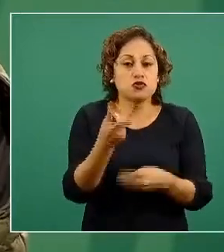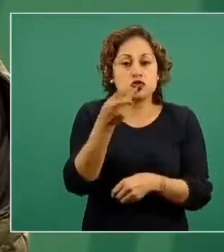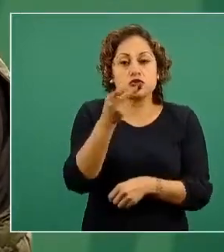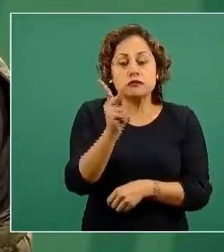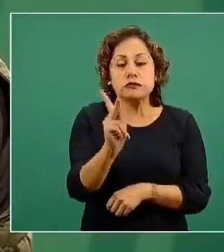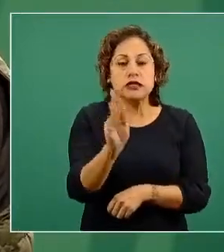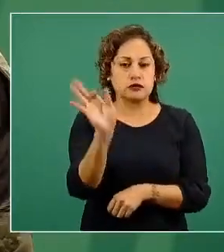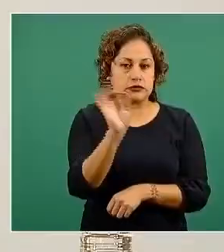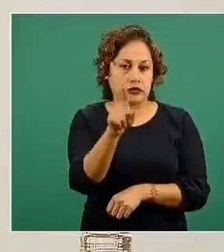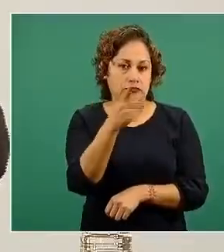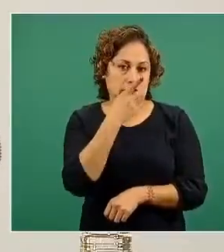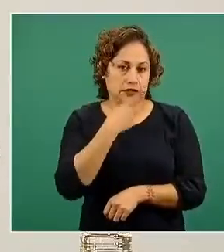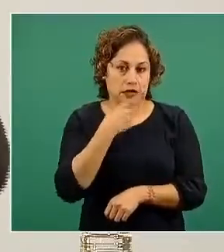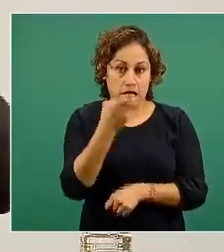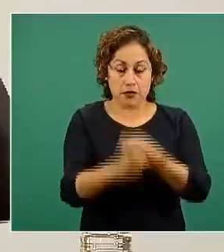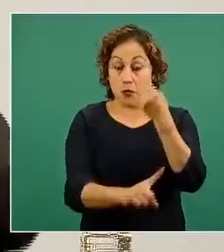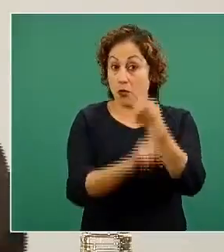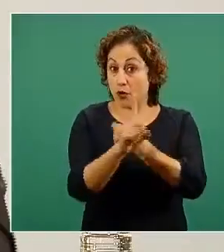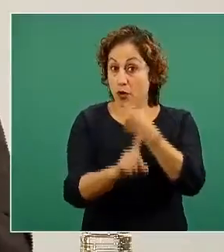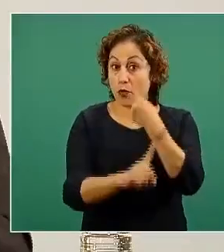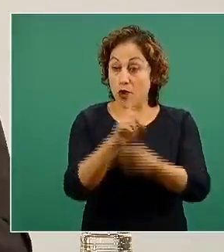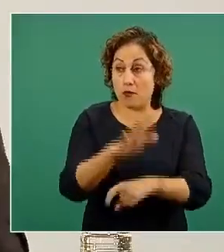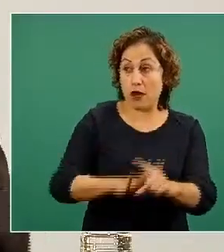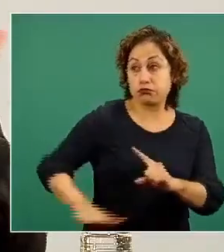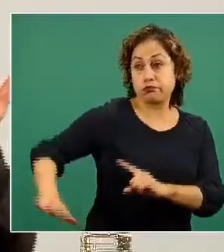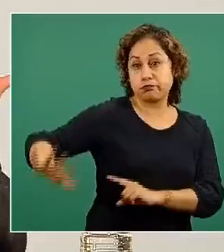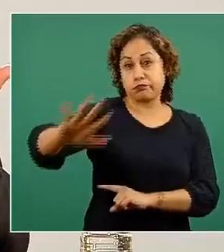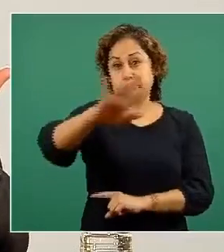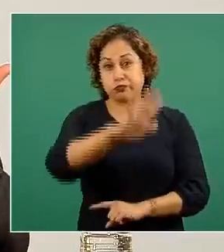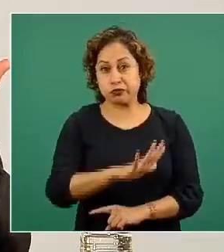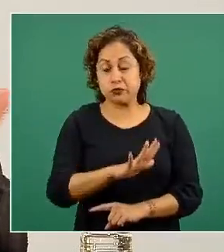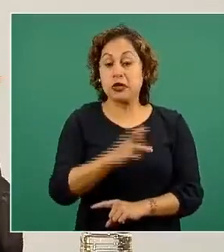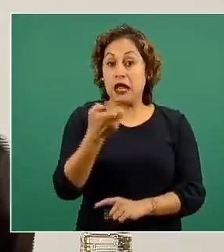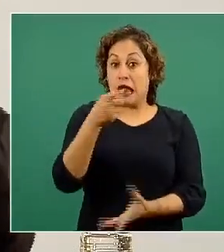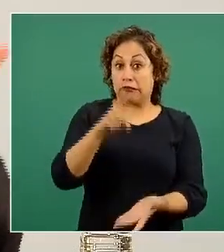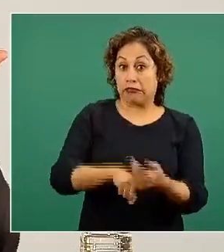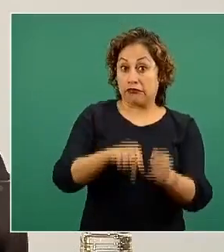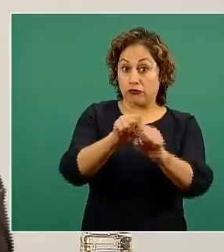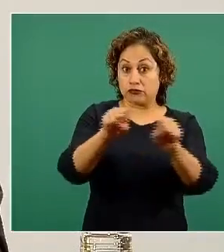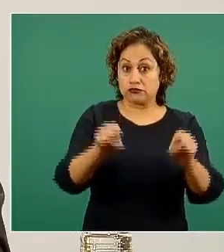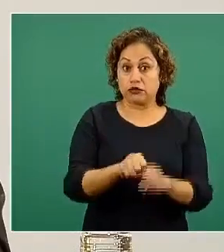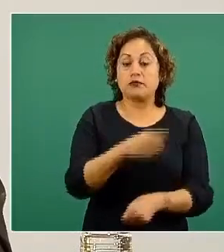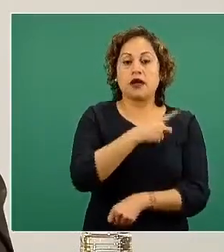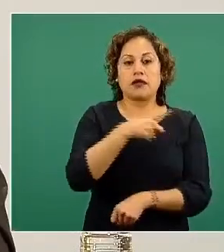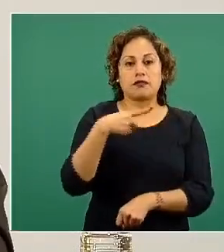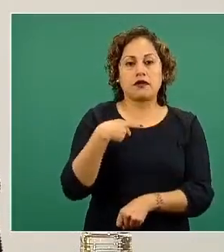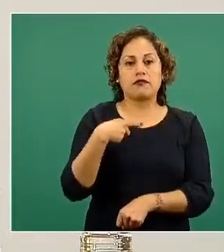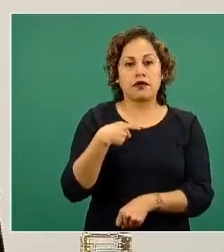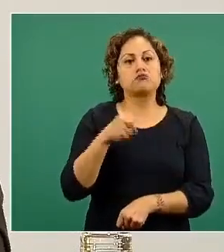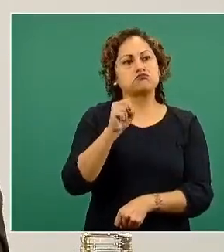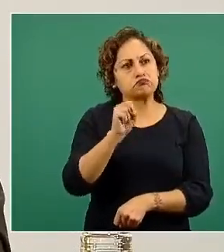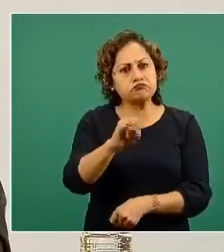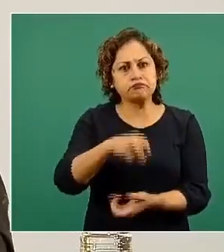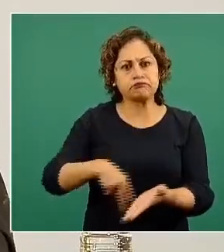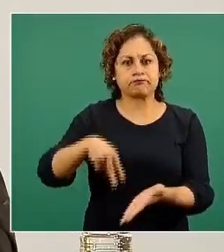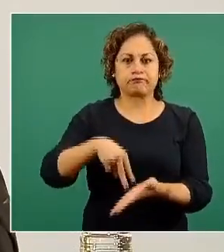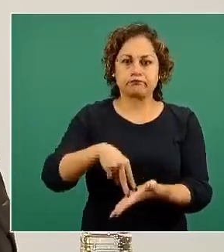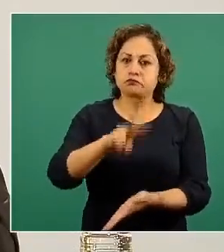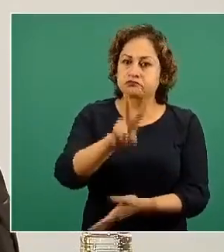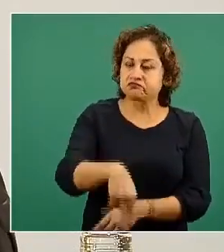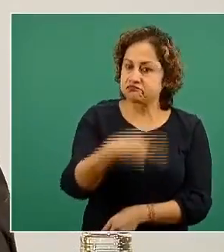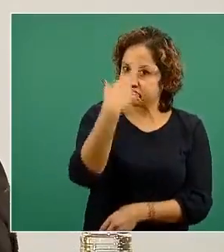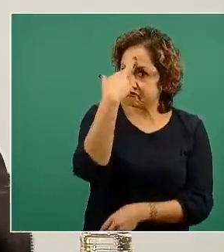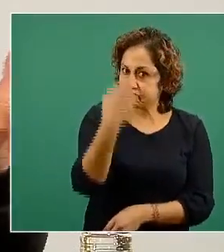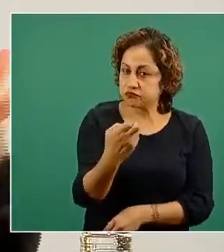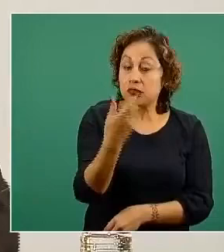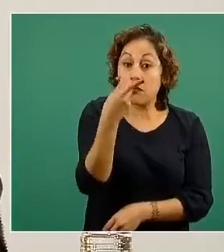generalizado, sistémico, digamos, pues hay que asistir y reconocerlo, pero no es así en